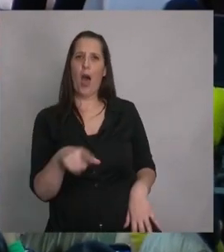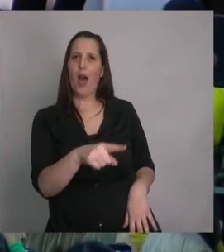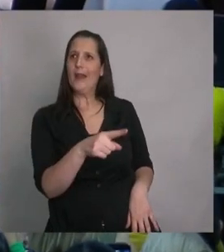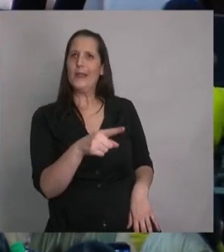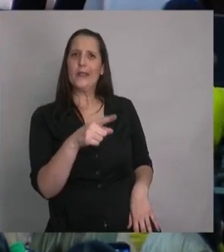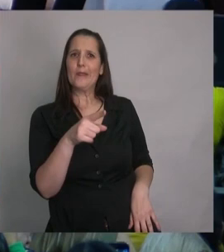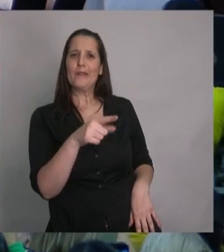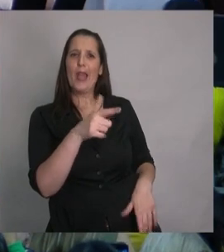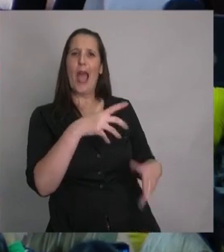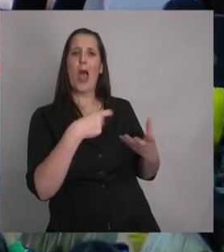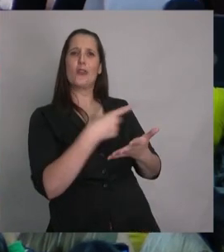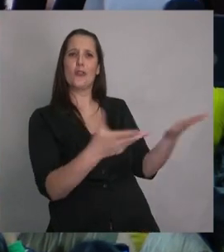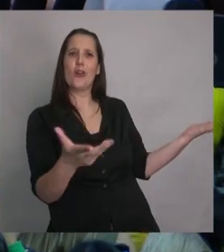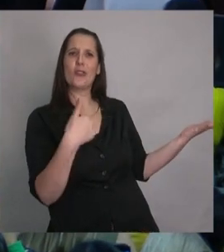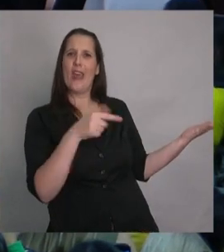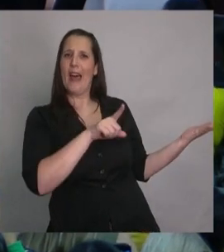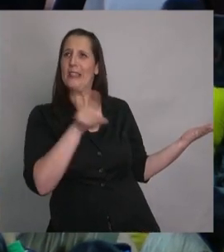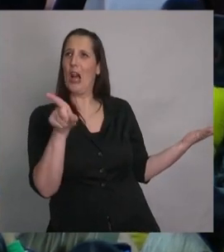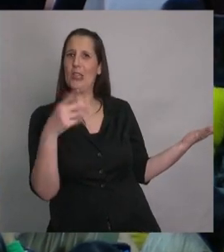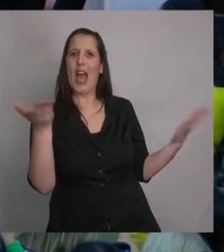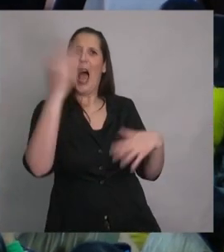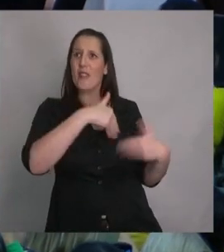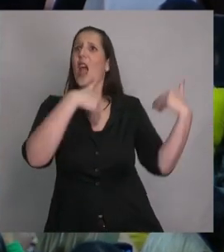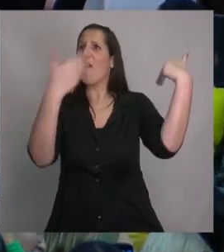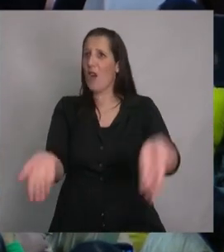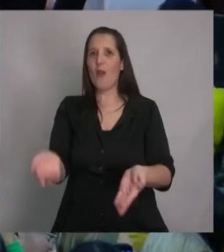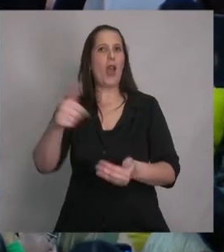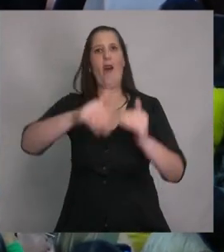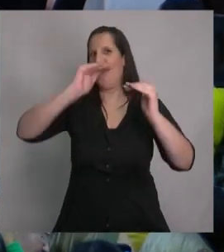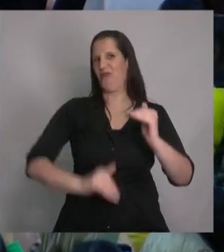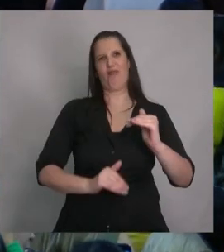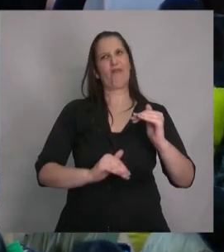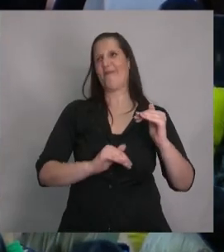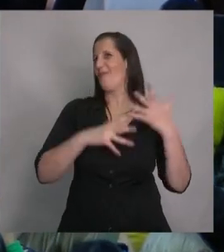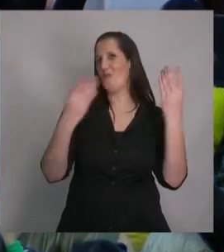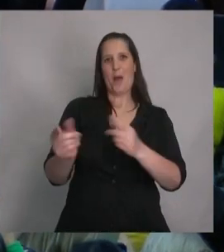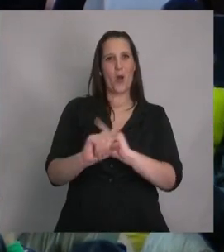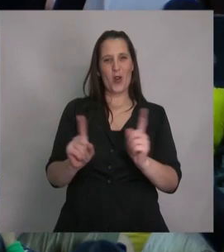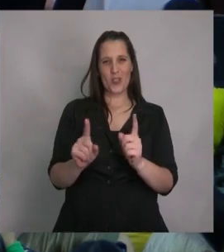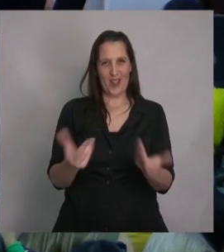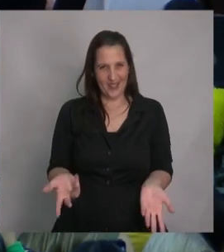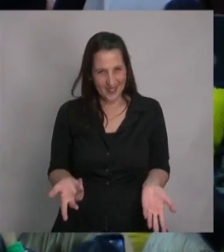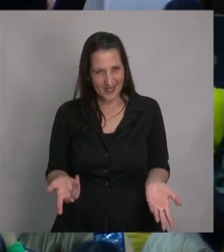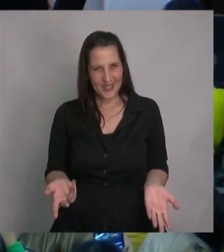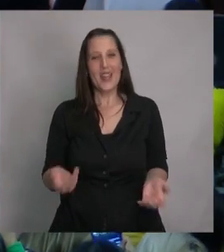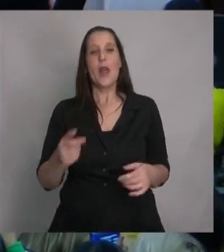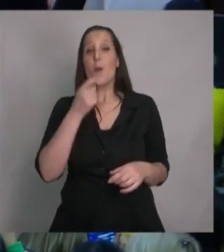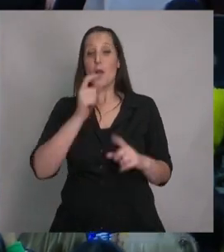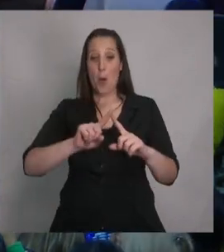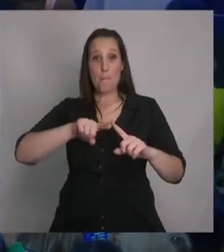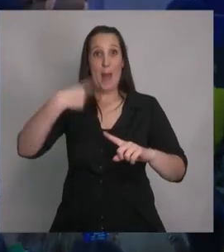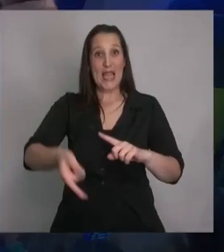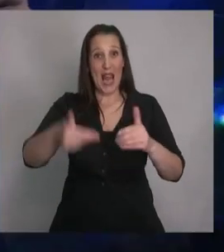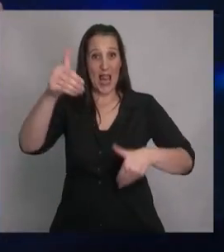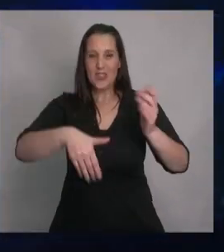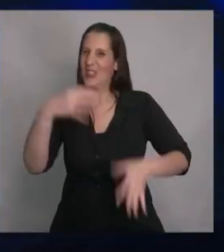Del 53% de favorabilidad hoy tiene el 27. Si mañana hubiesen elecciones, nosotros